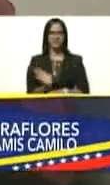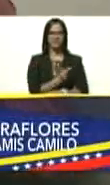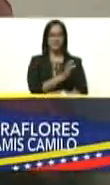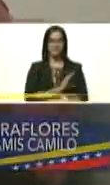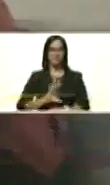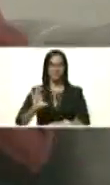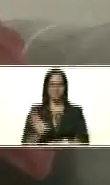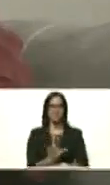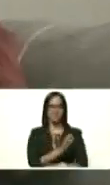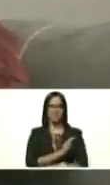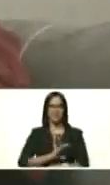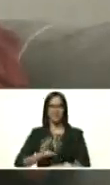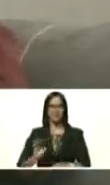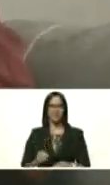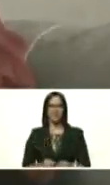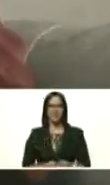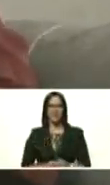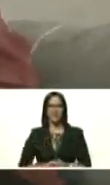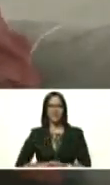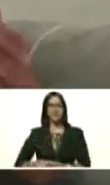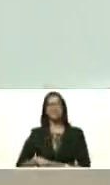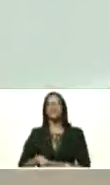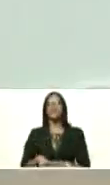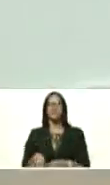Mira qué lindo.